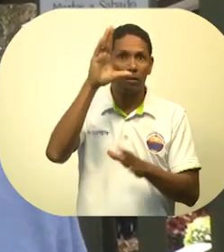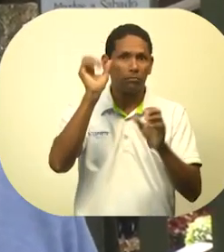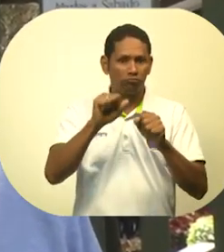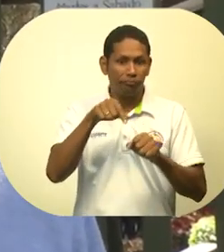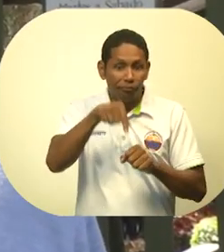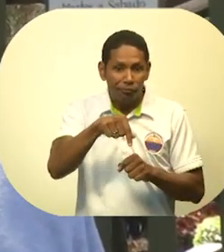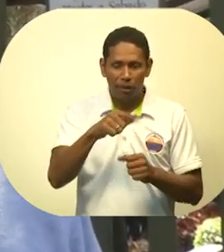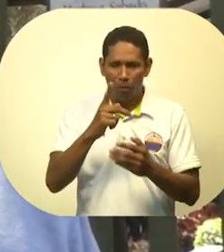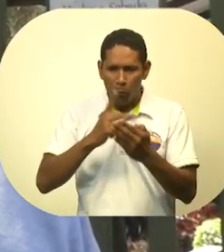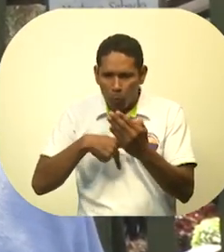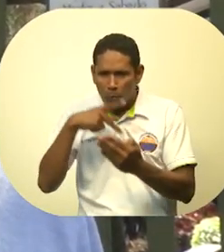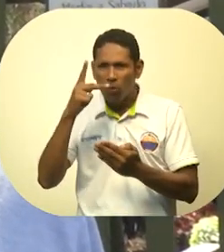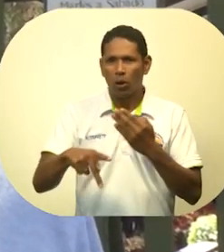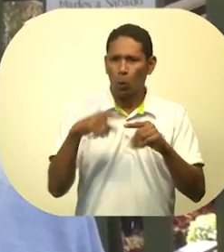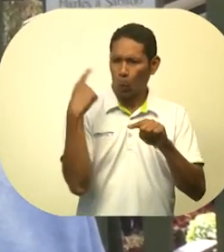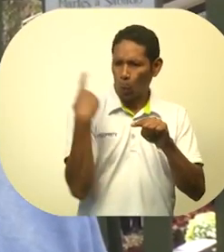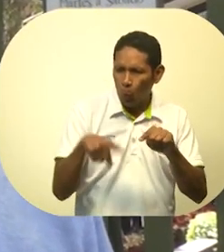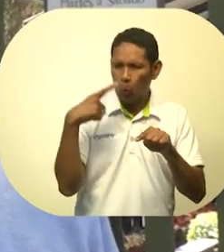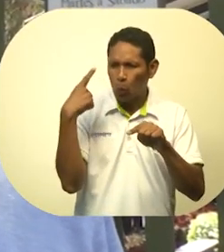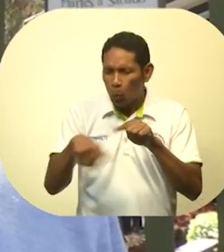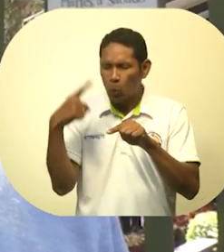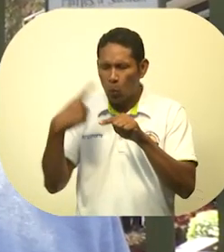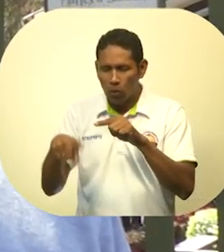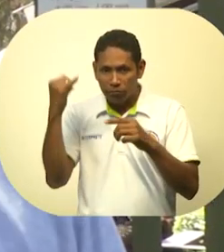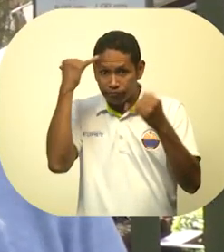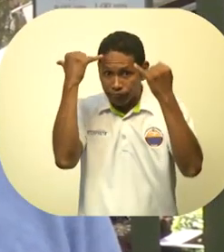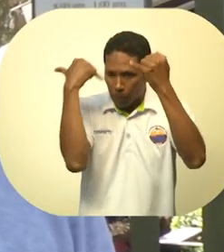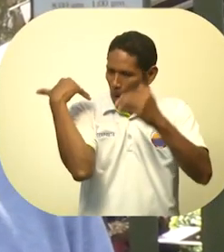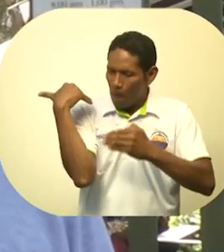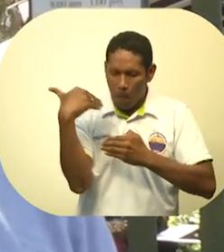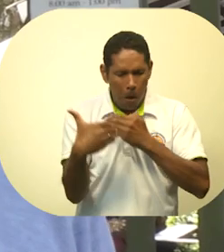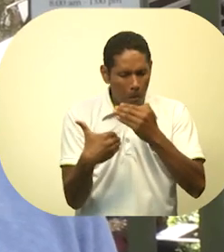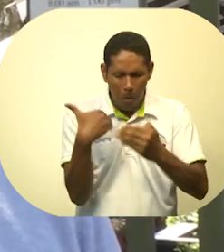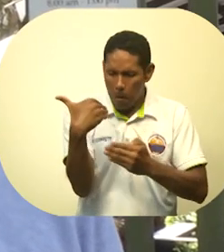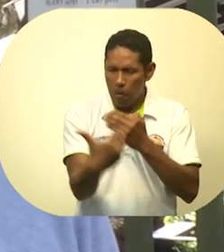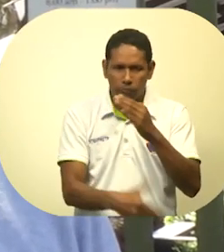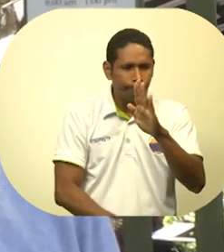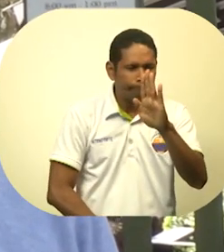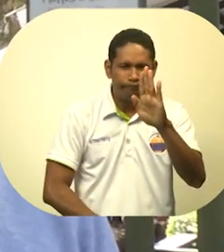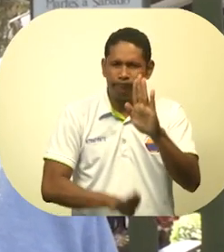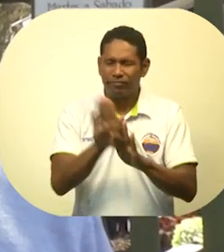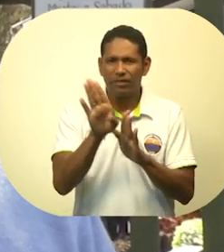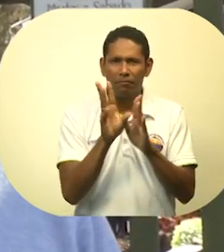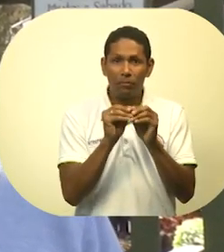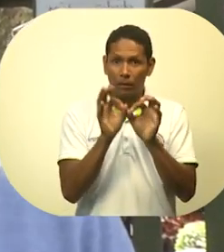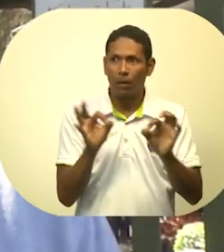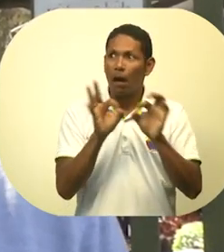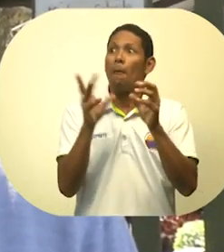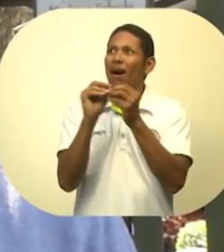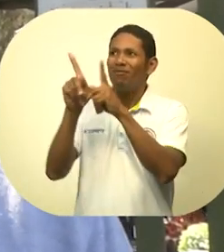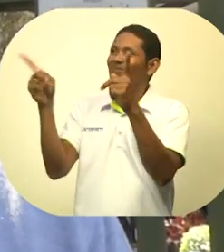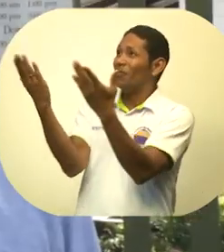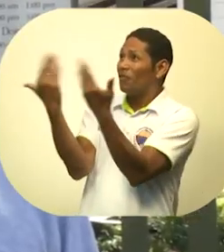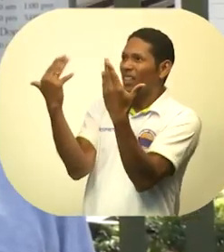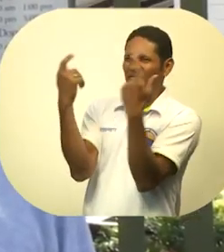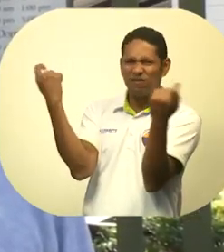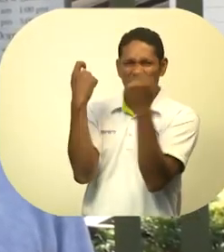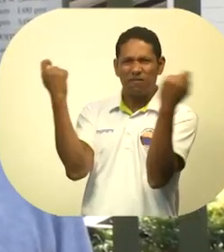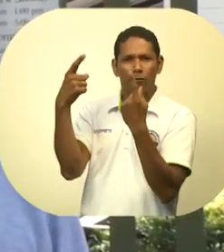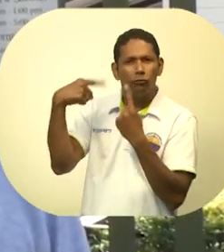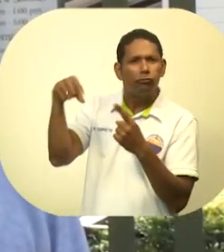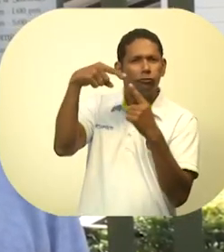que muchos proyectos dentro de ella pueda avanzar mucho y ver de que haya más turismo,